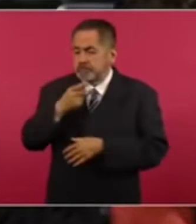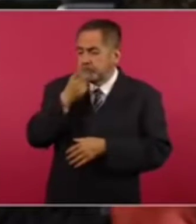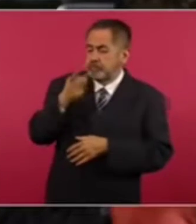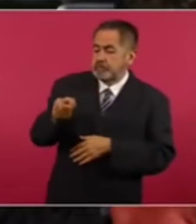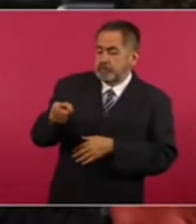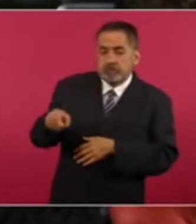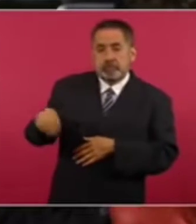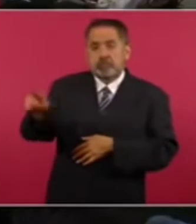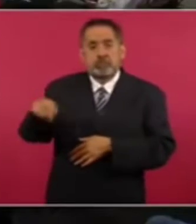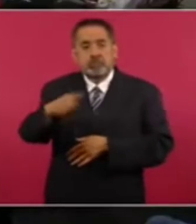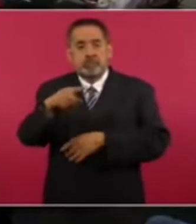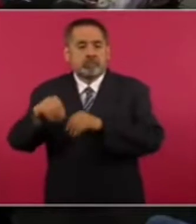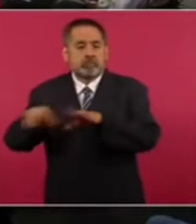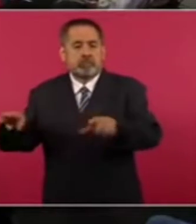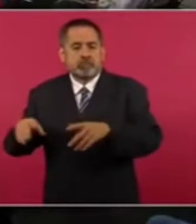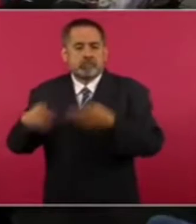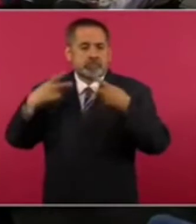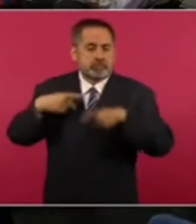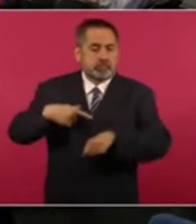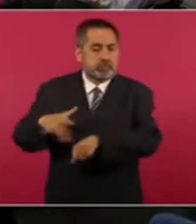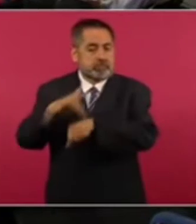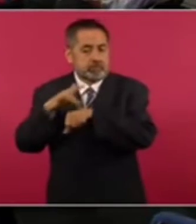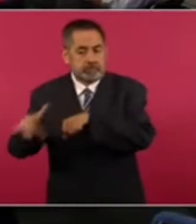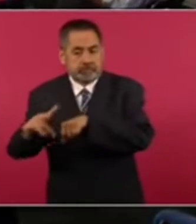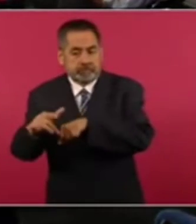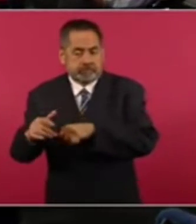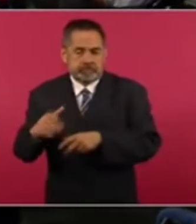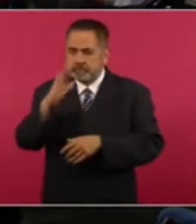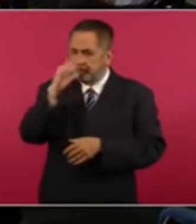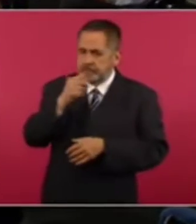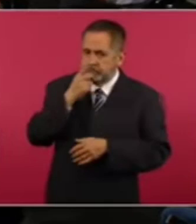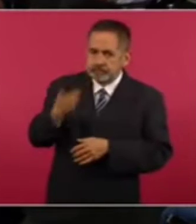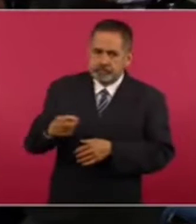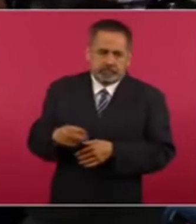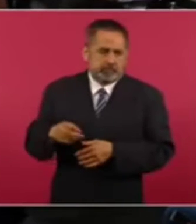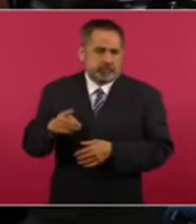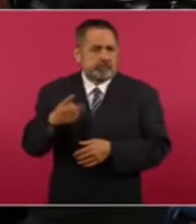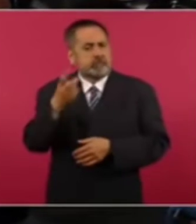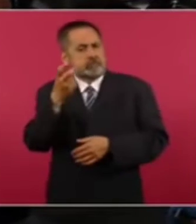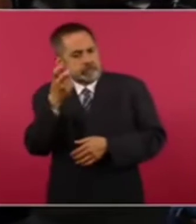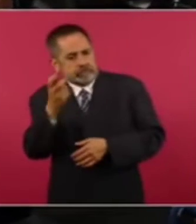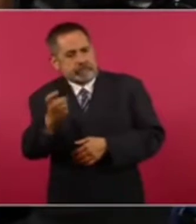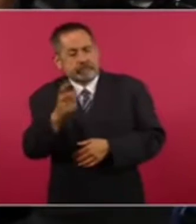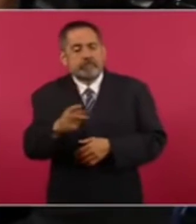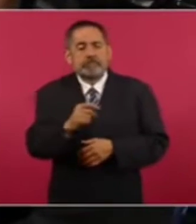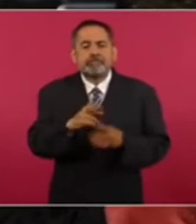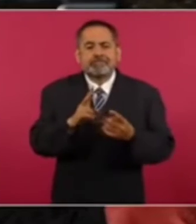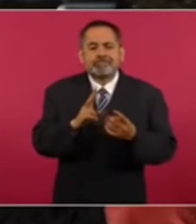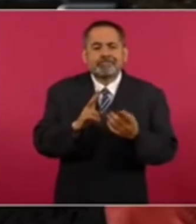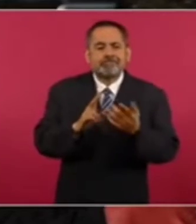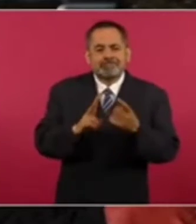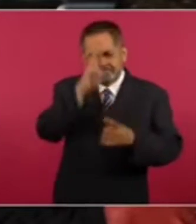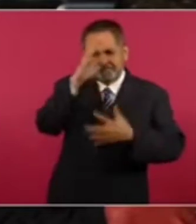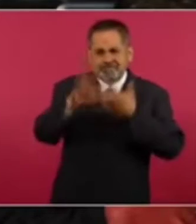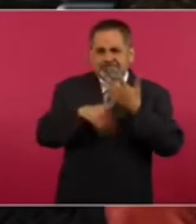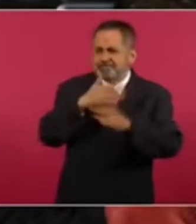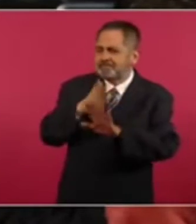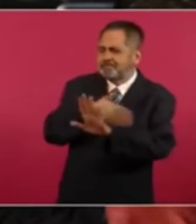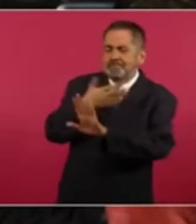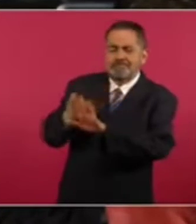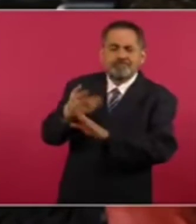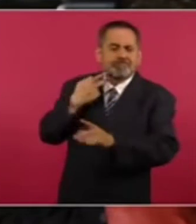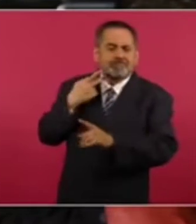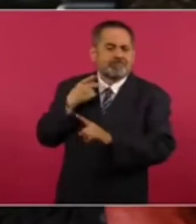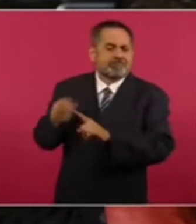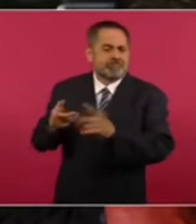fotografías desnudas las personas, ¿no? Esa es la verdadera violencia política y no lo que se está señalando.